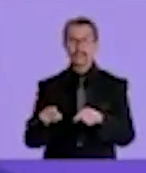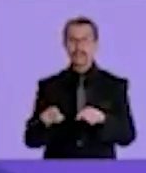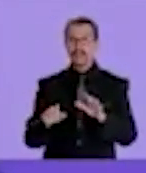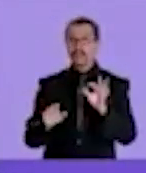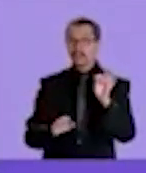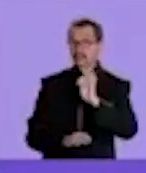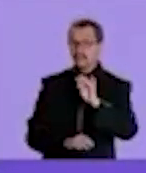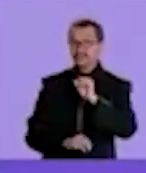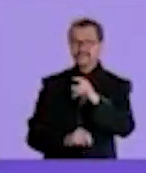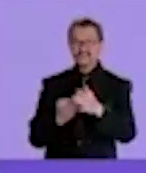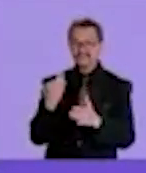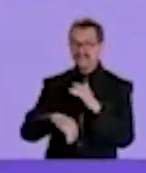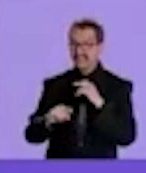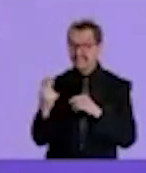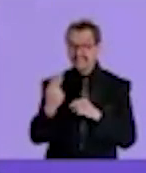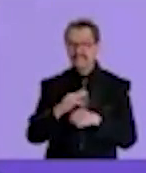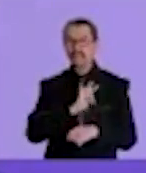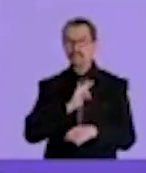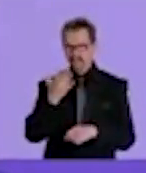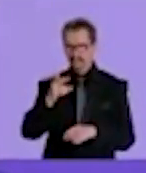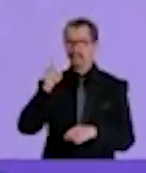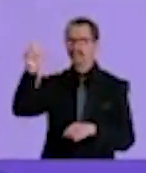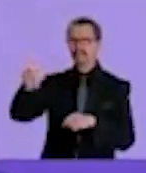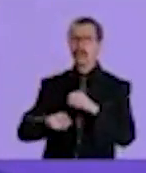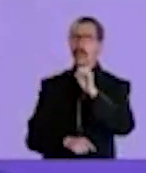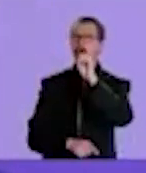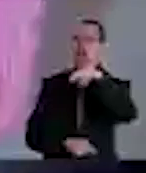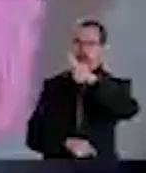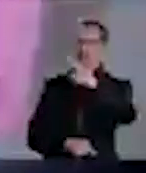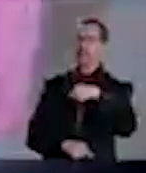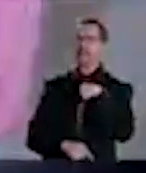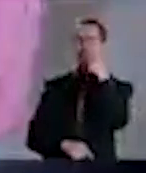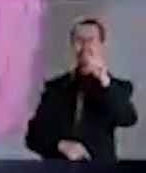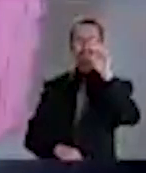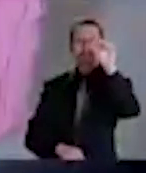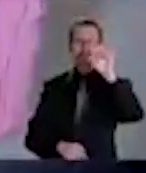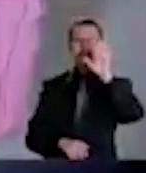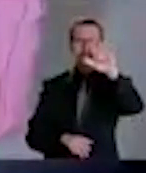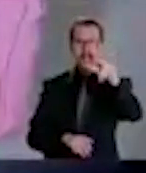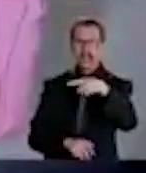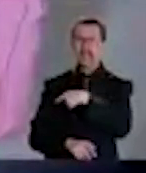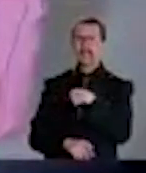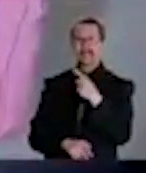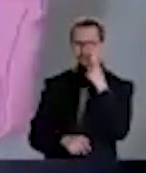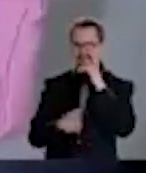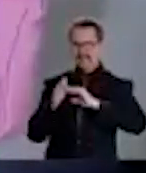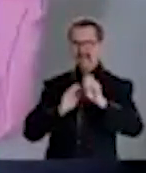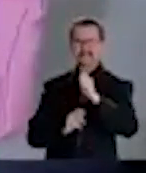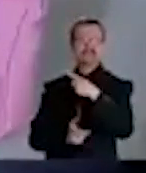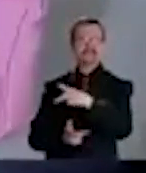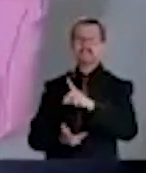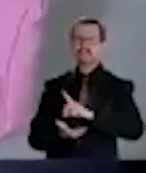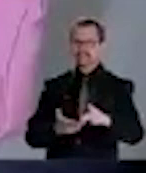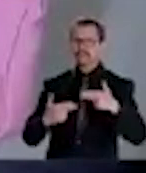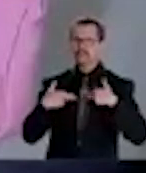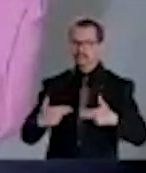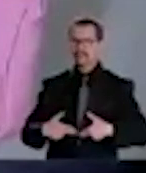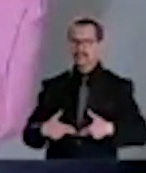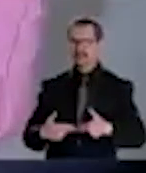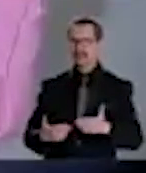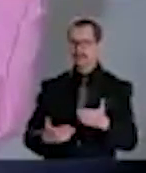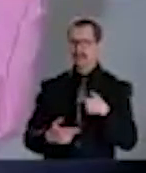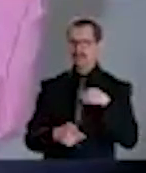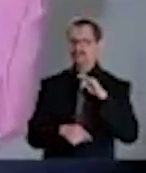los derechos humanos de los migrantes hablé de que vamos a tener la embajadora en la onu alicia